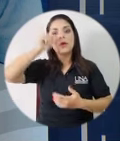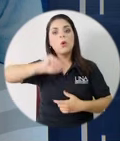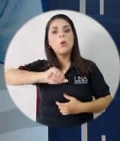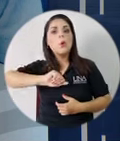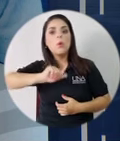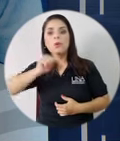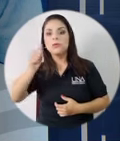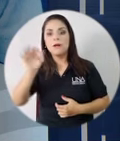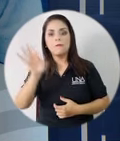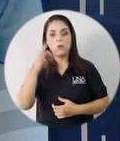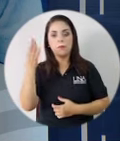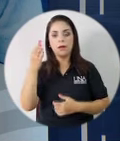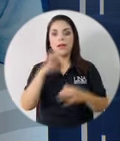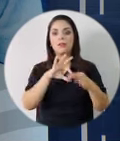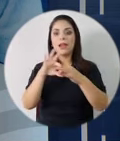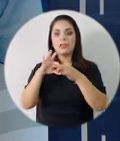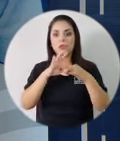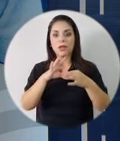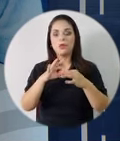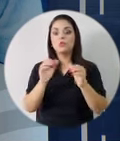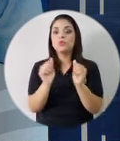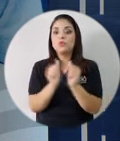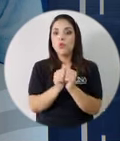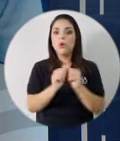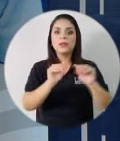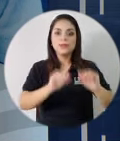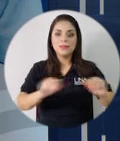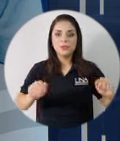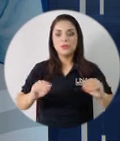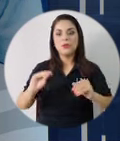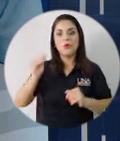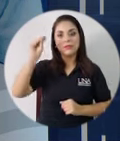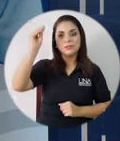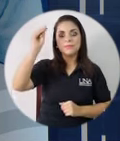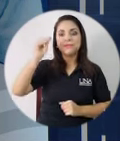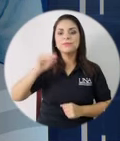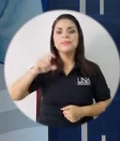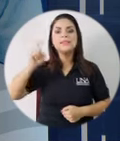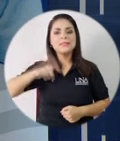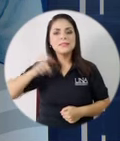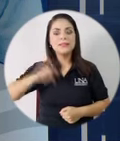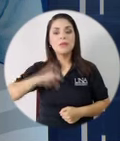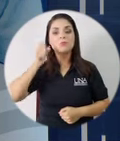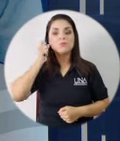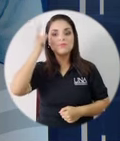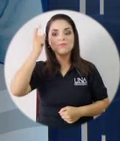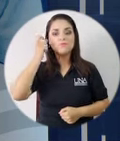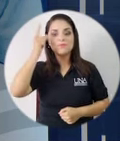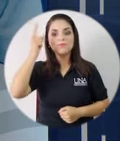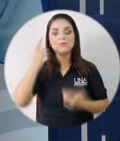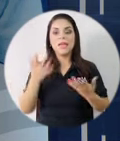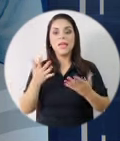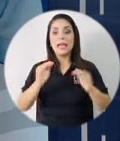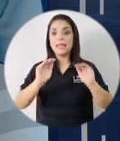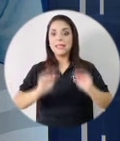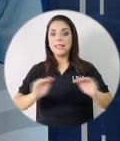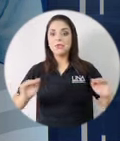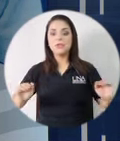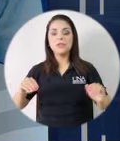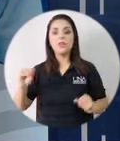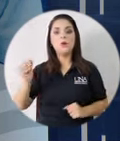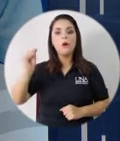aprender otra manera de relacionarnos con los niños, niñas y adolescentes. Necesitamos